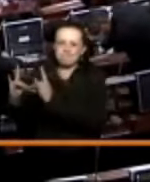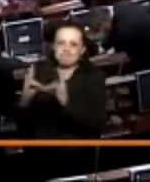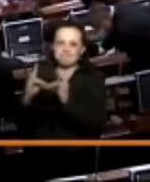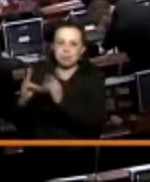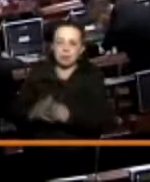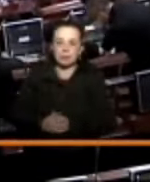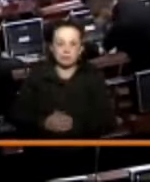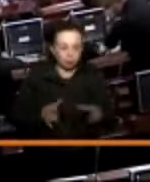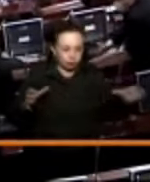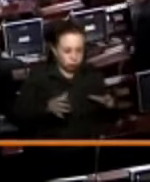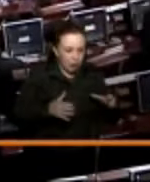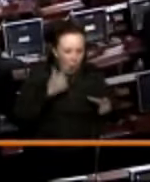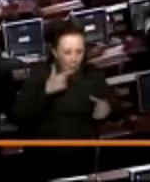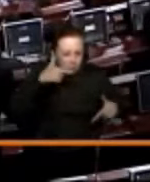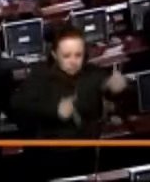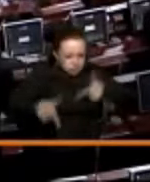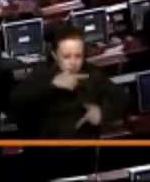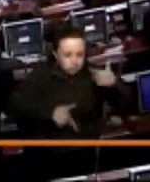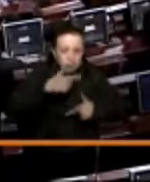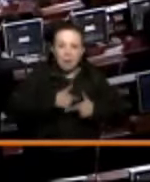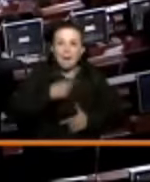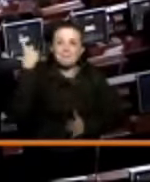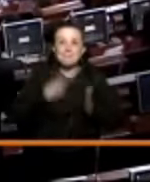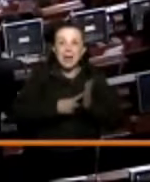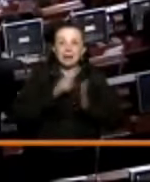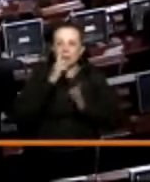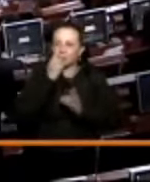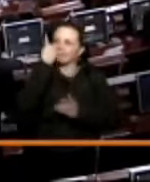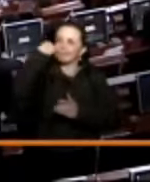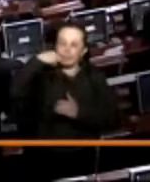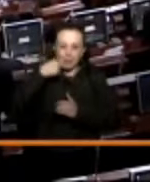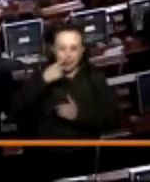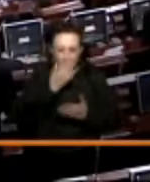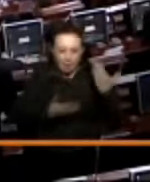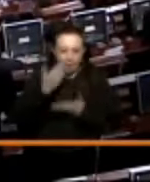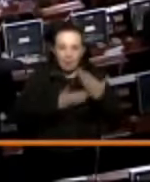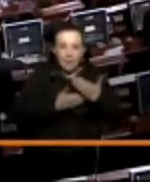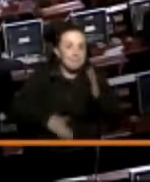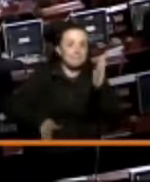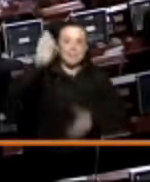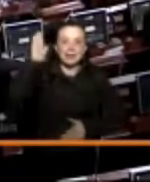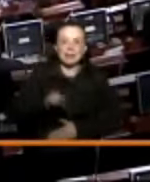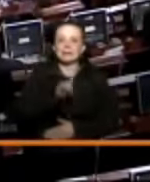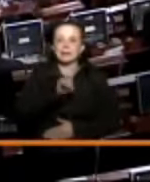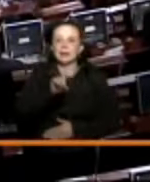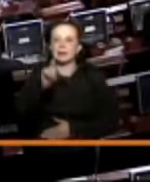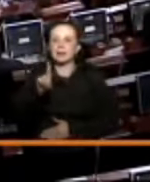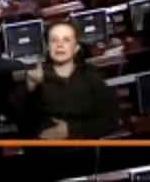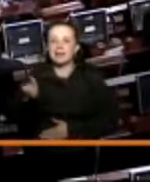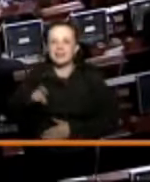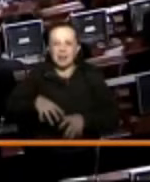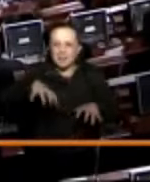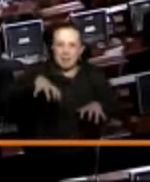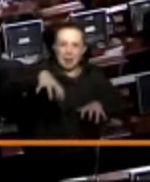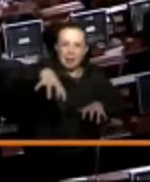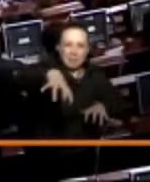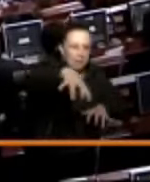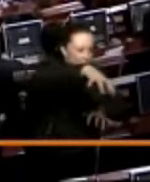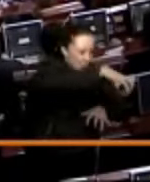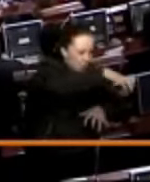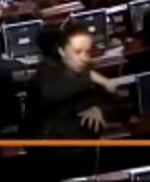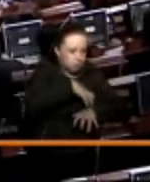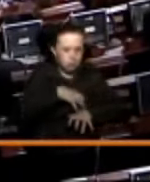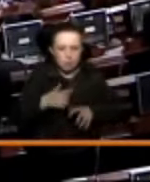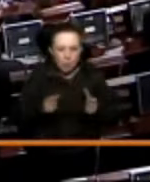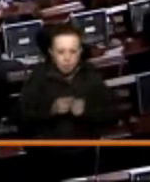un laboratorio que procesaba 1.000 pruebas al día a más de 166 laboratorios con